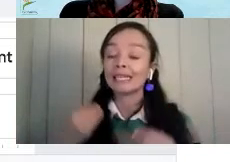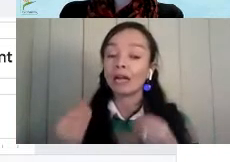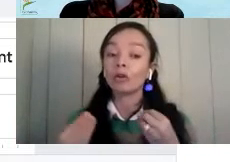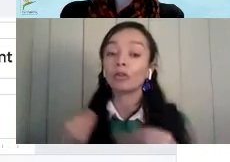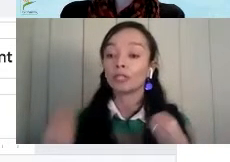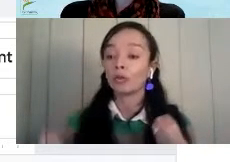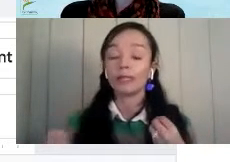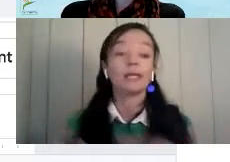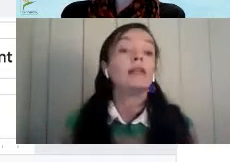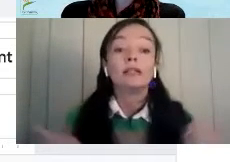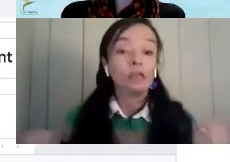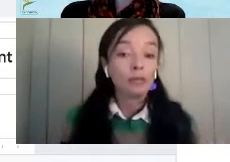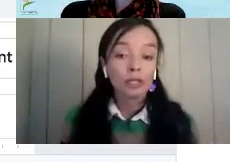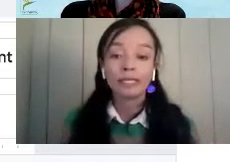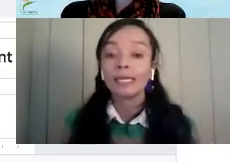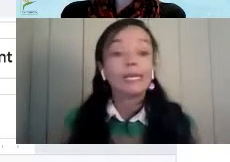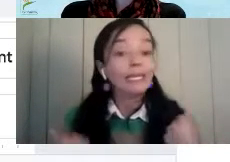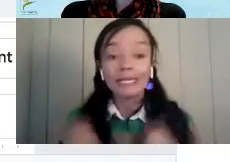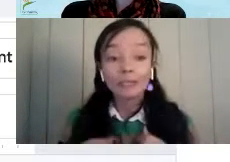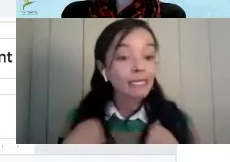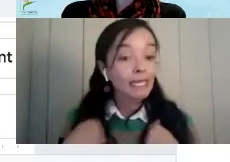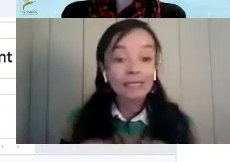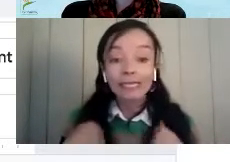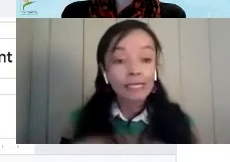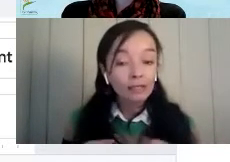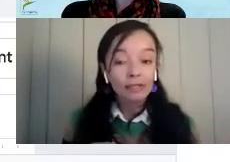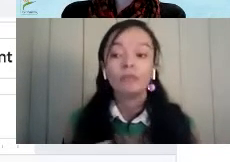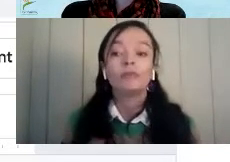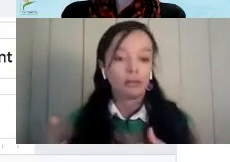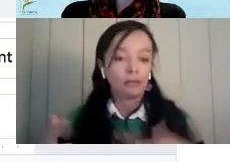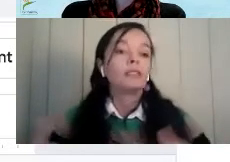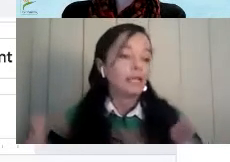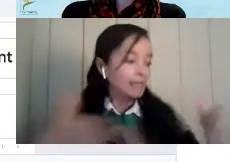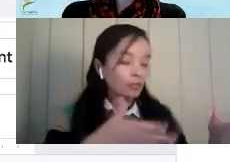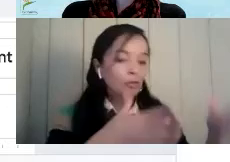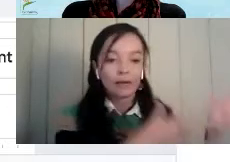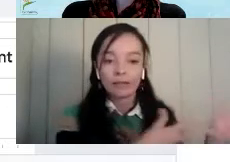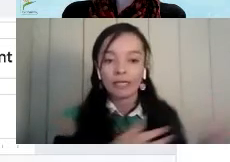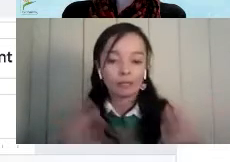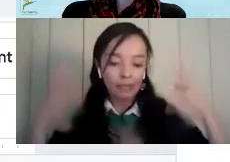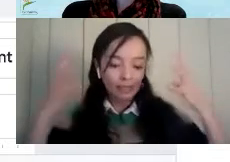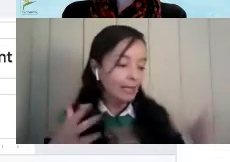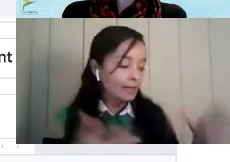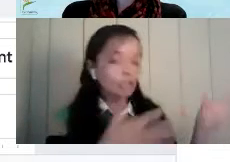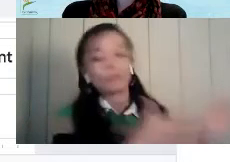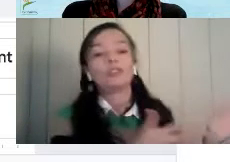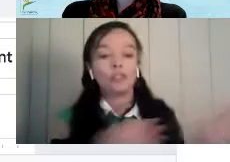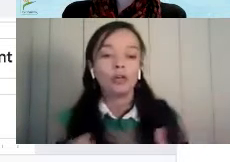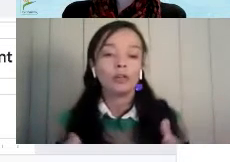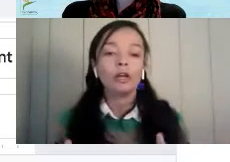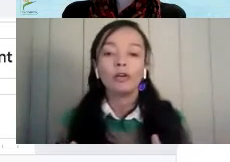que ser algo consecuente. Le vamos a decir, ¿quieres bañarte? ¿Estar listo para bañar? Pues, que está en